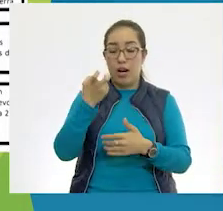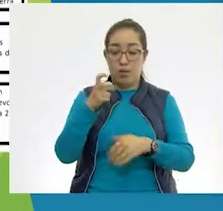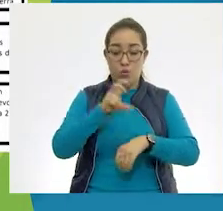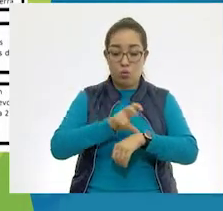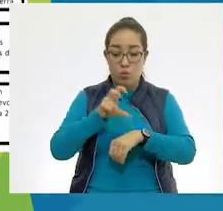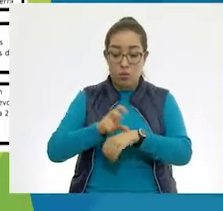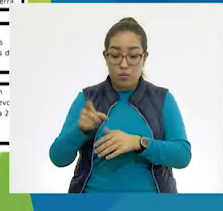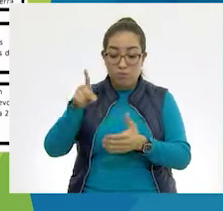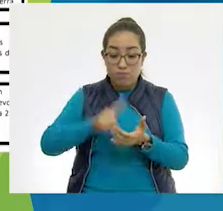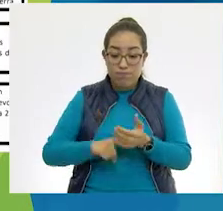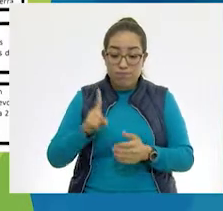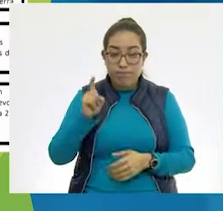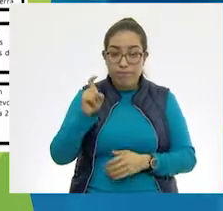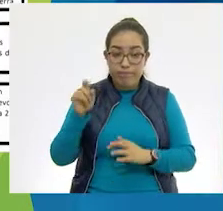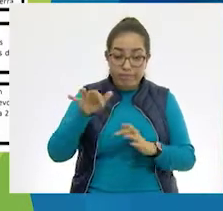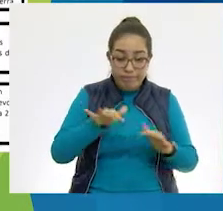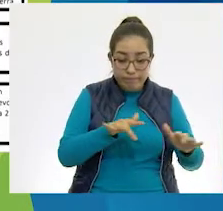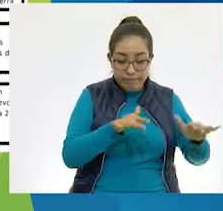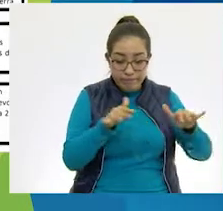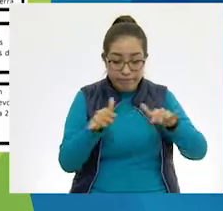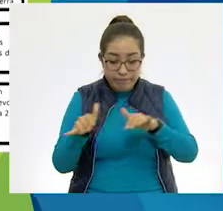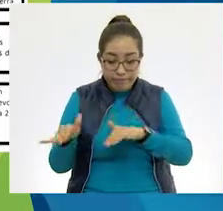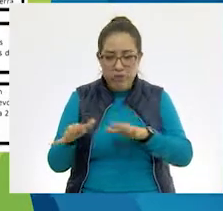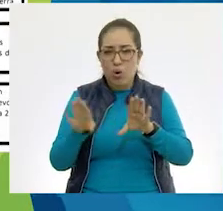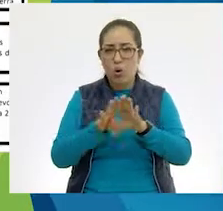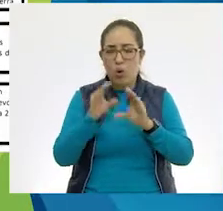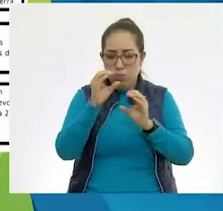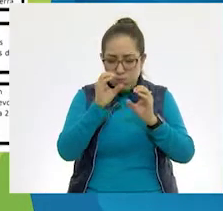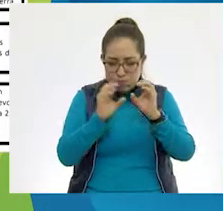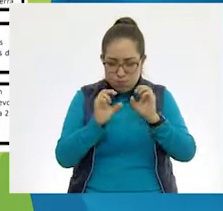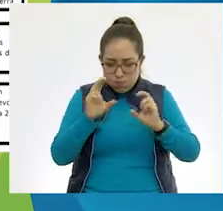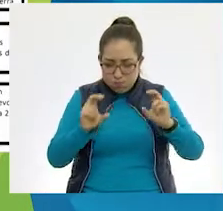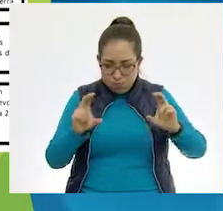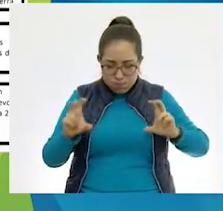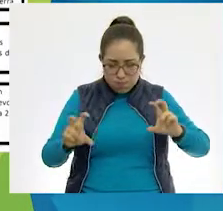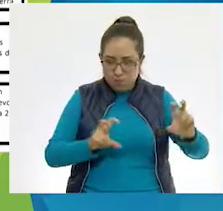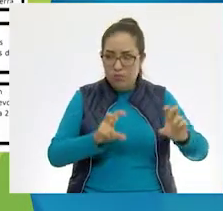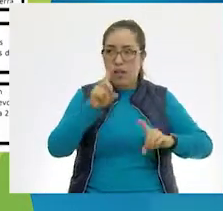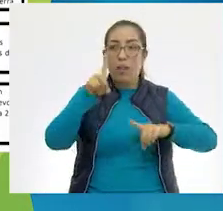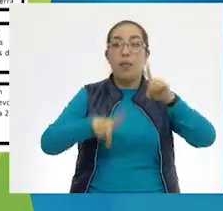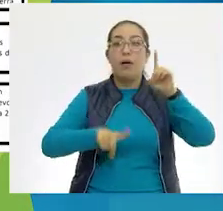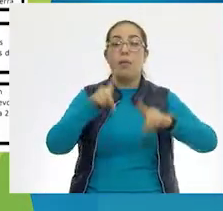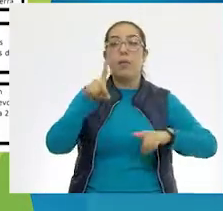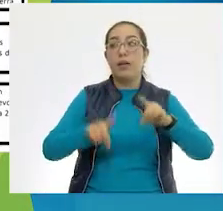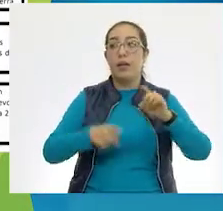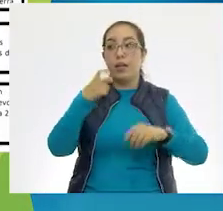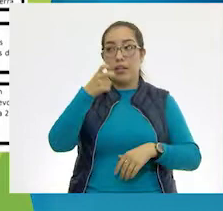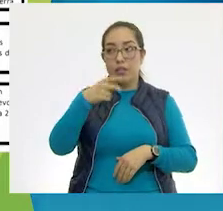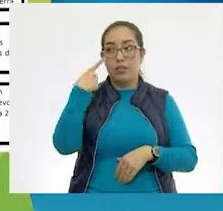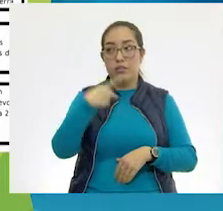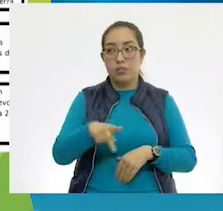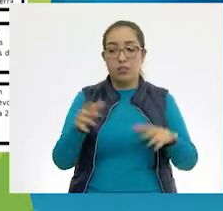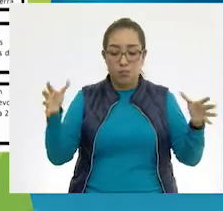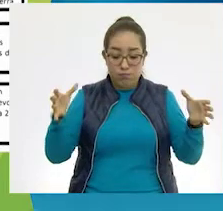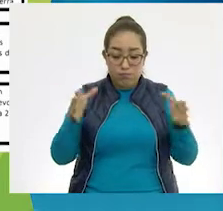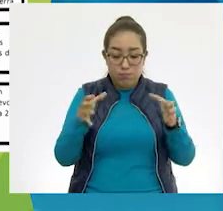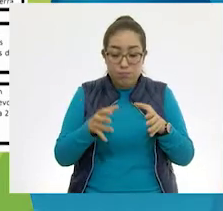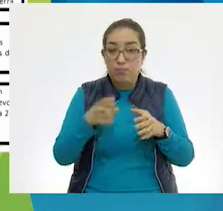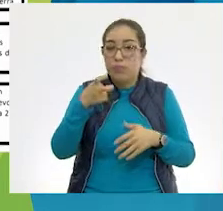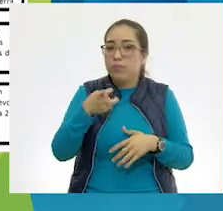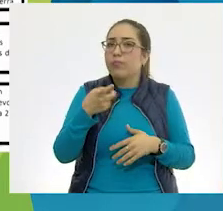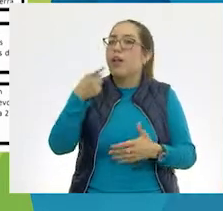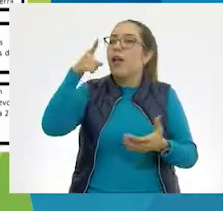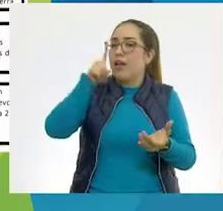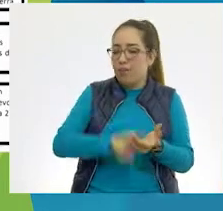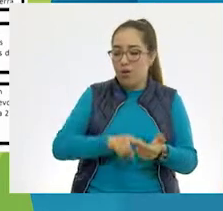agua, ponen huevos blandos de menor tamaño, los cuidan hasta la eclosión y desova de 400 a 500 huevos en el interior